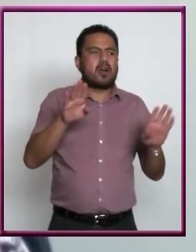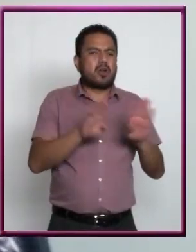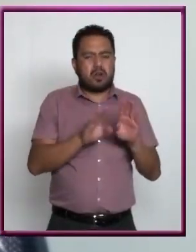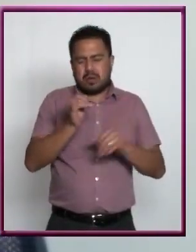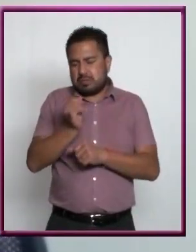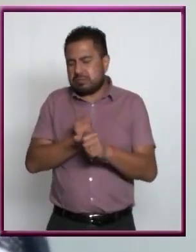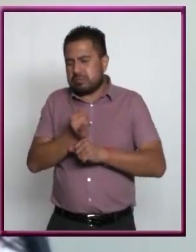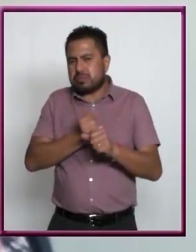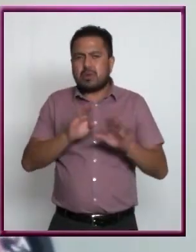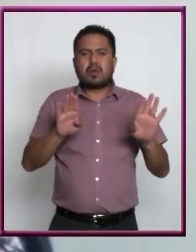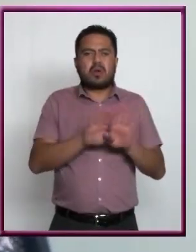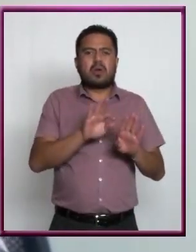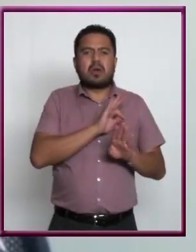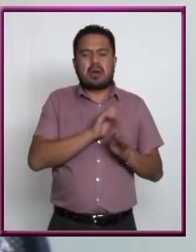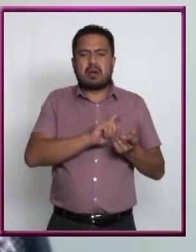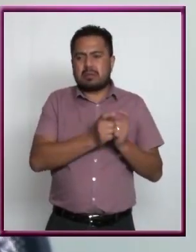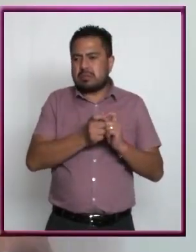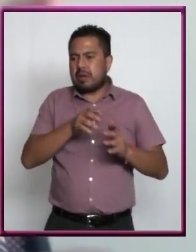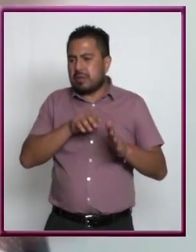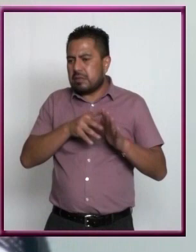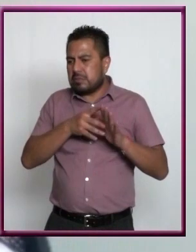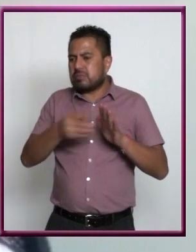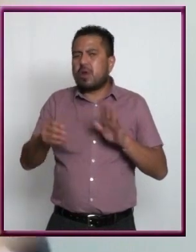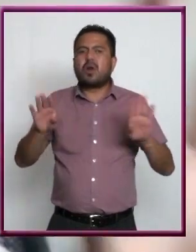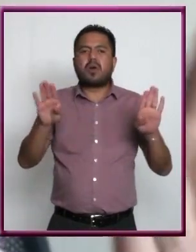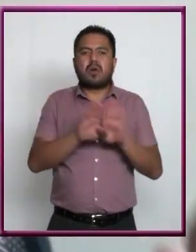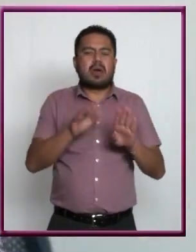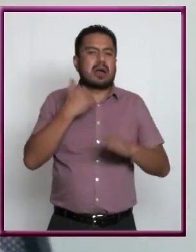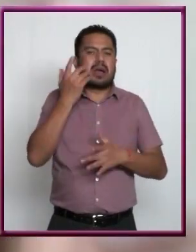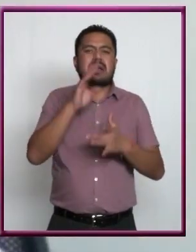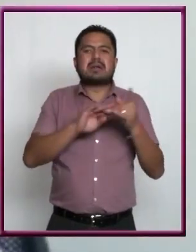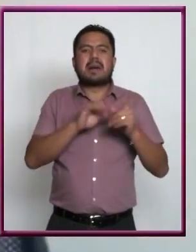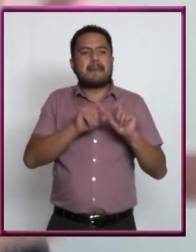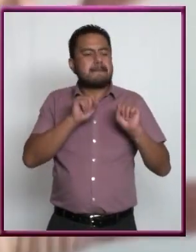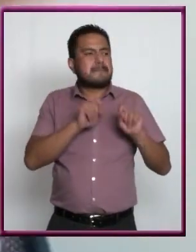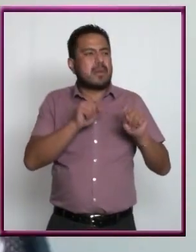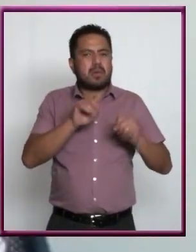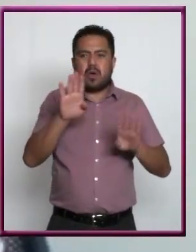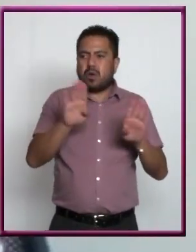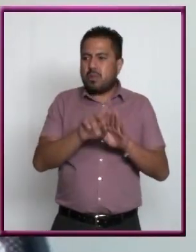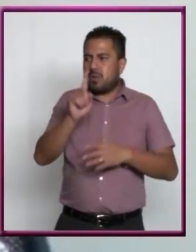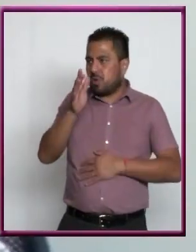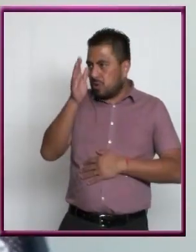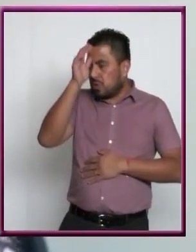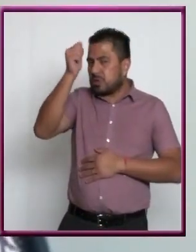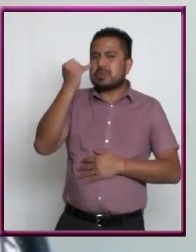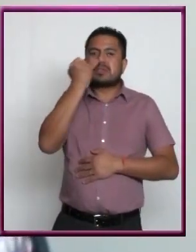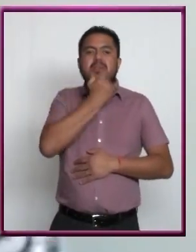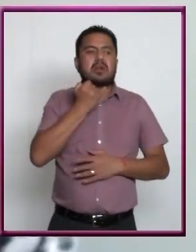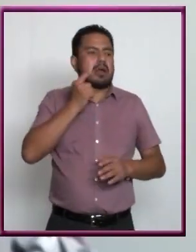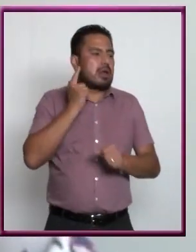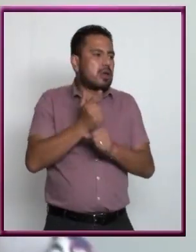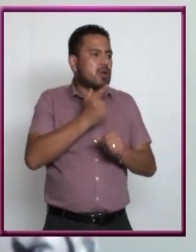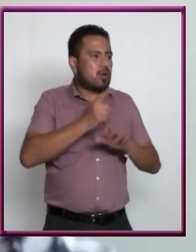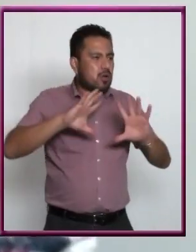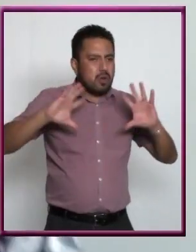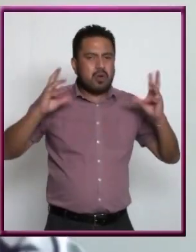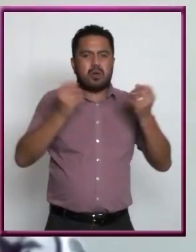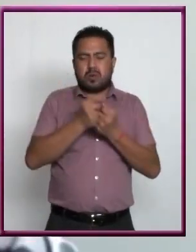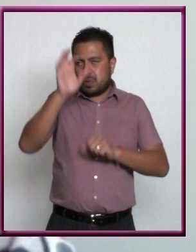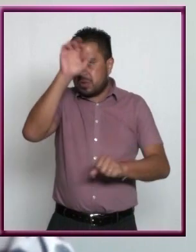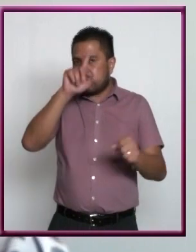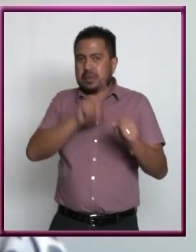cómo observarlas y de cómo traducirlas y de cómo querer decir lo mismo en un concepto en otro idioma teniendo en cuenta toda la